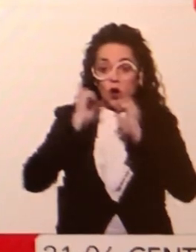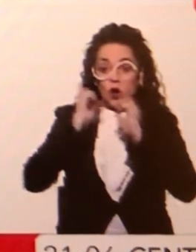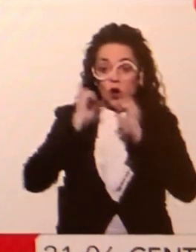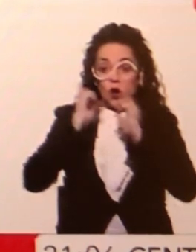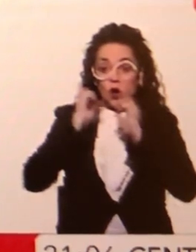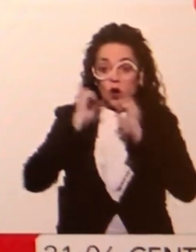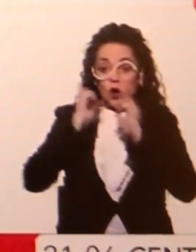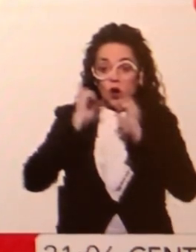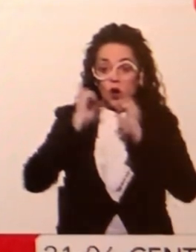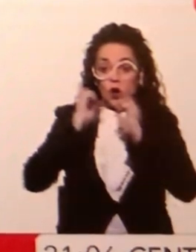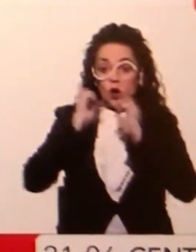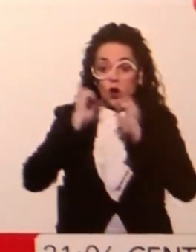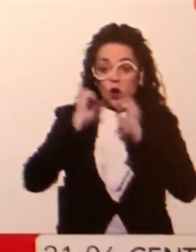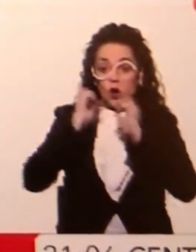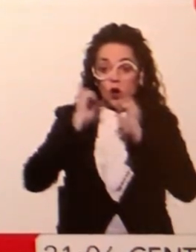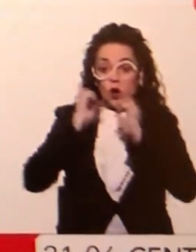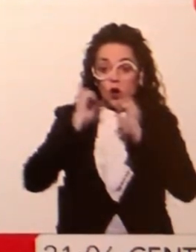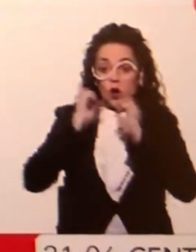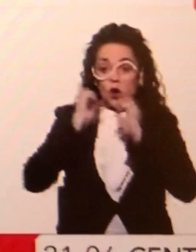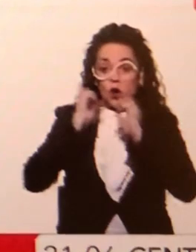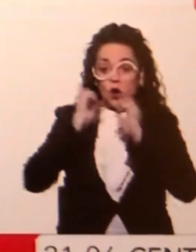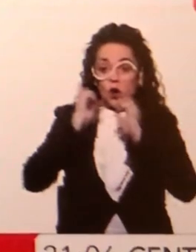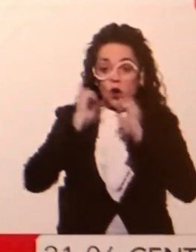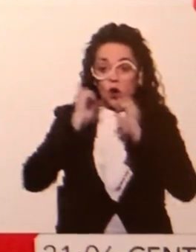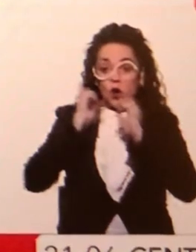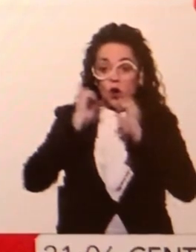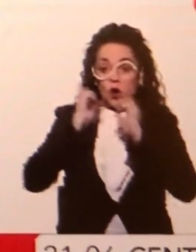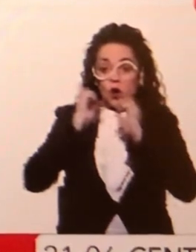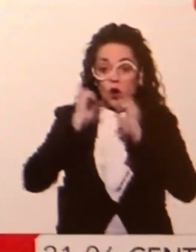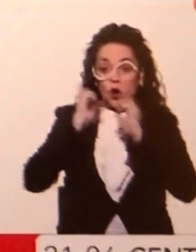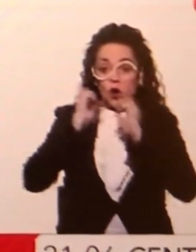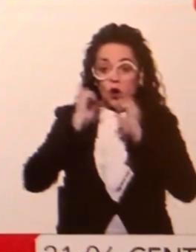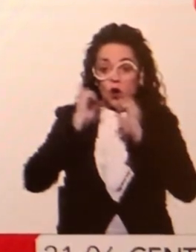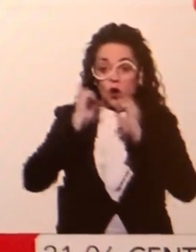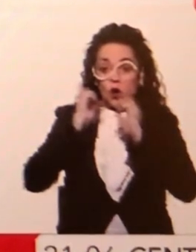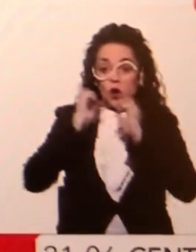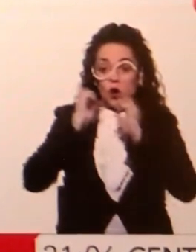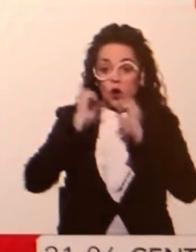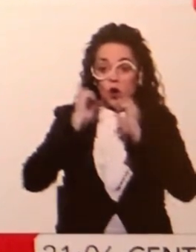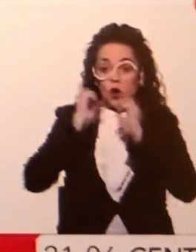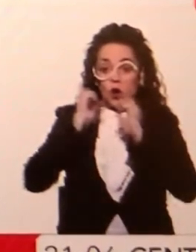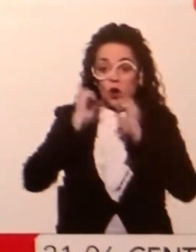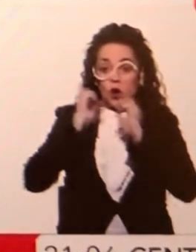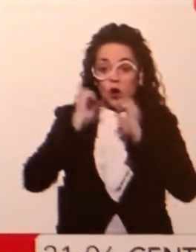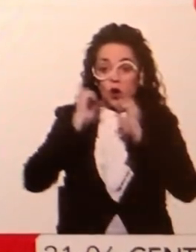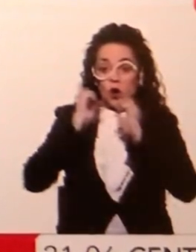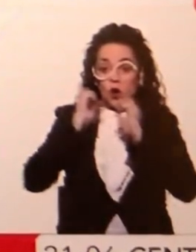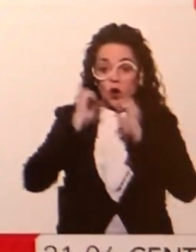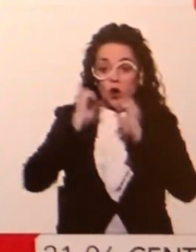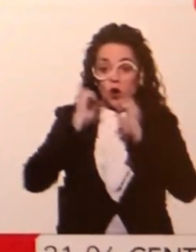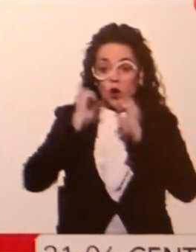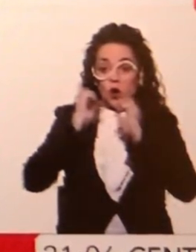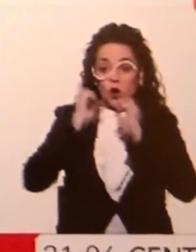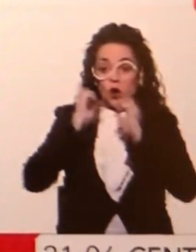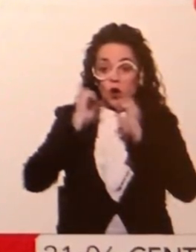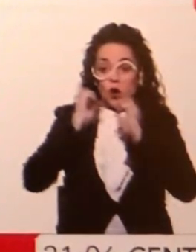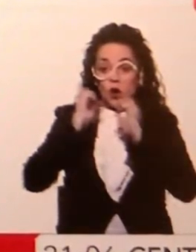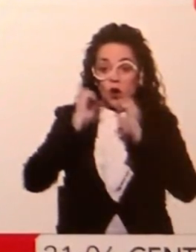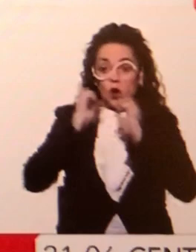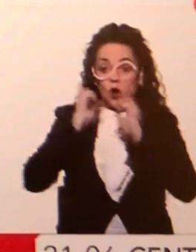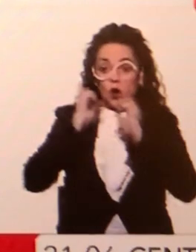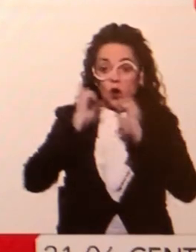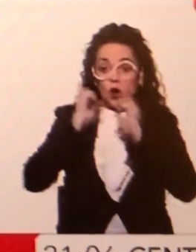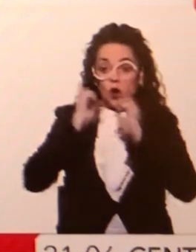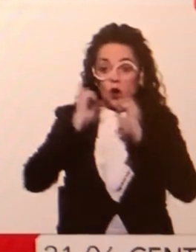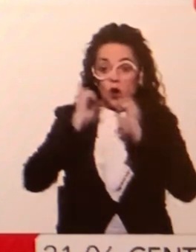muchachos de Ayotzinapa son un grupo de vándalos que alguien está financiando está organizando para